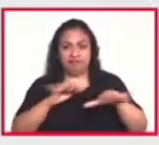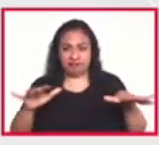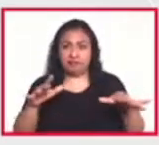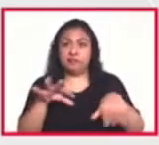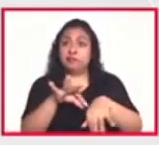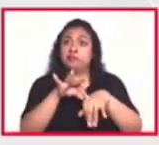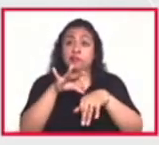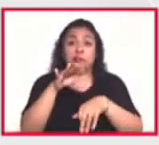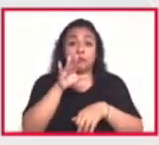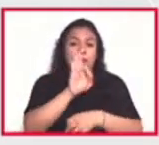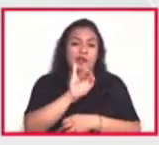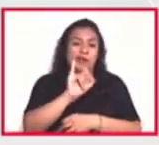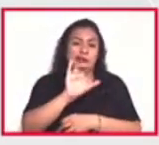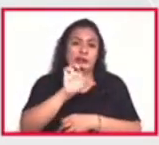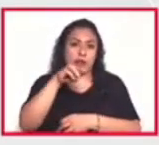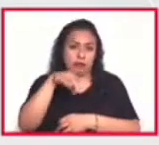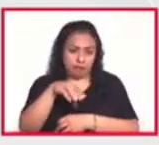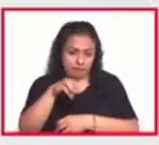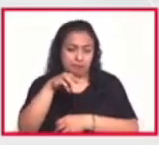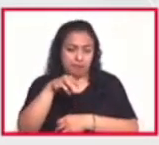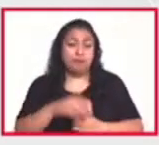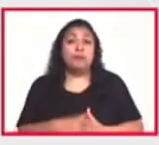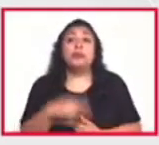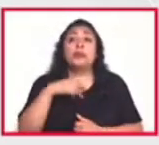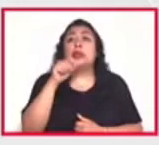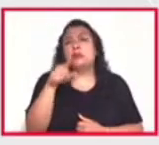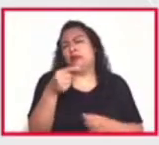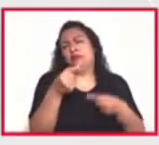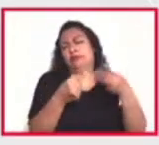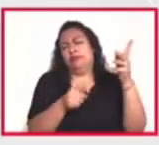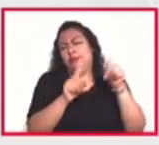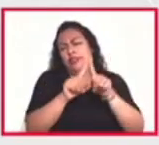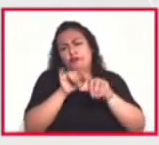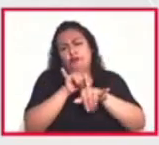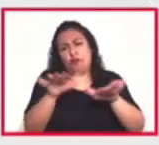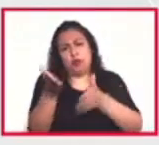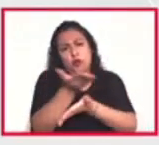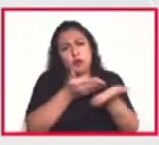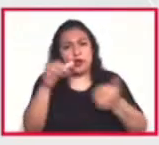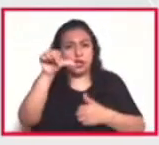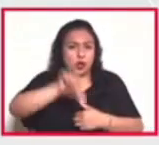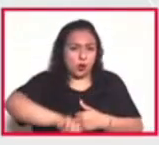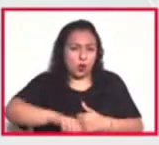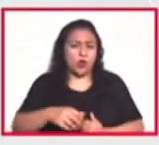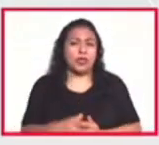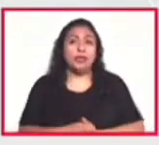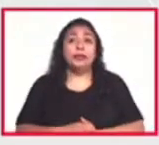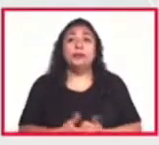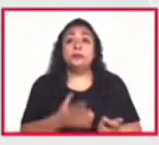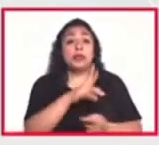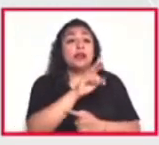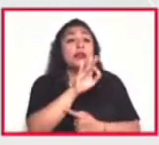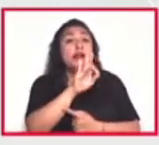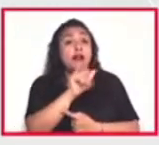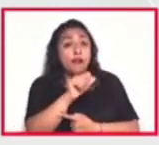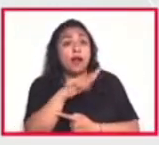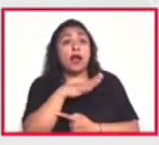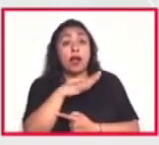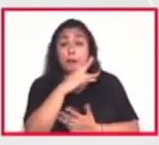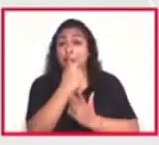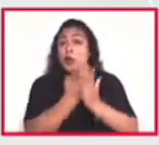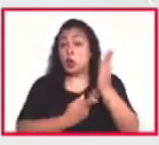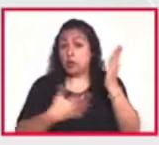Festival Internacional de Cine de Morelia, además de muchas otras cosas que vamos a compartir con nosotros. Rafa, vamos a tener un programa